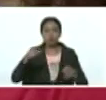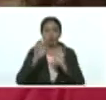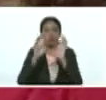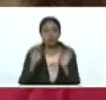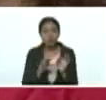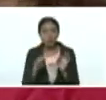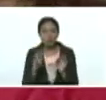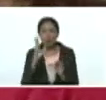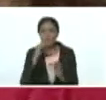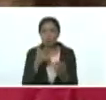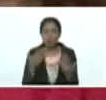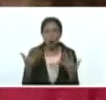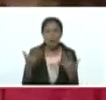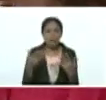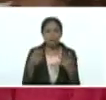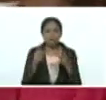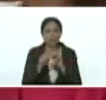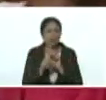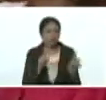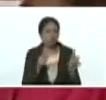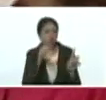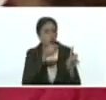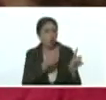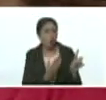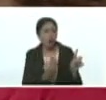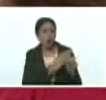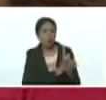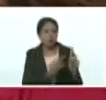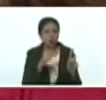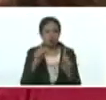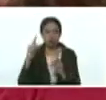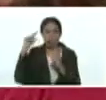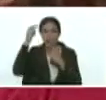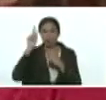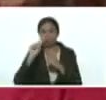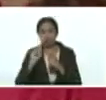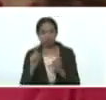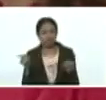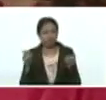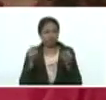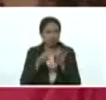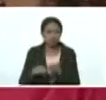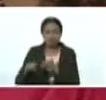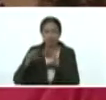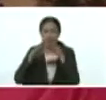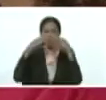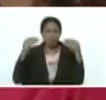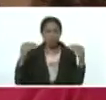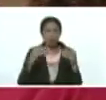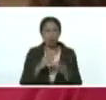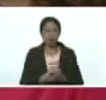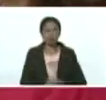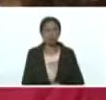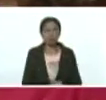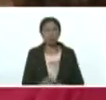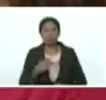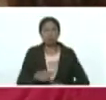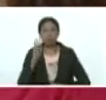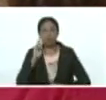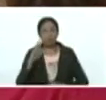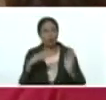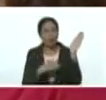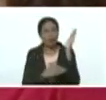Sin discriminación de ningún tipo. Así que es muy importante. Lo estábamos viendo ahora en el estado Lara. Lo estábamos viendo en